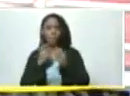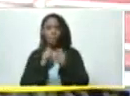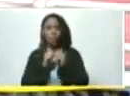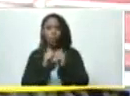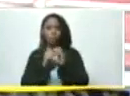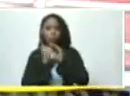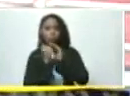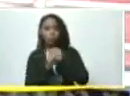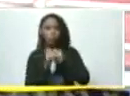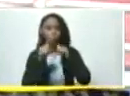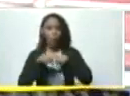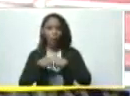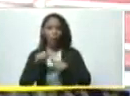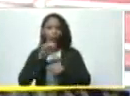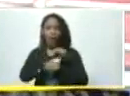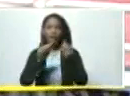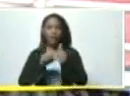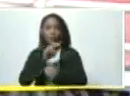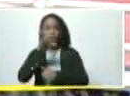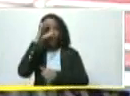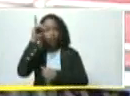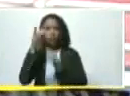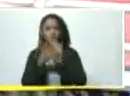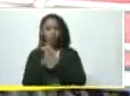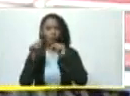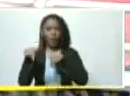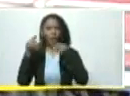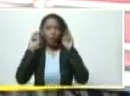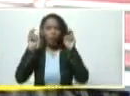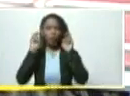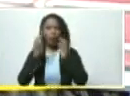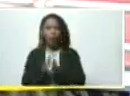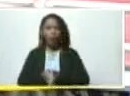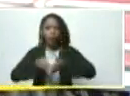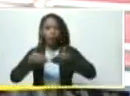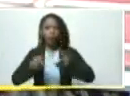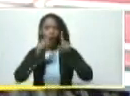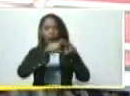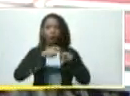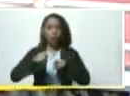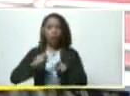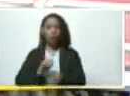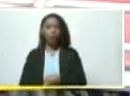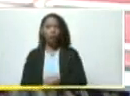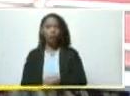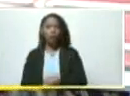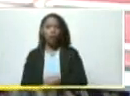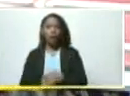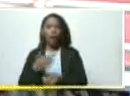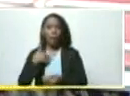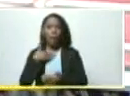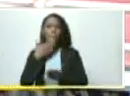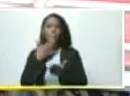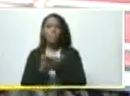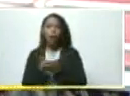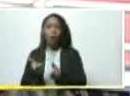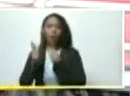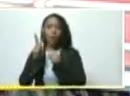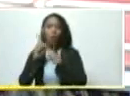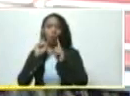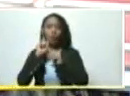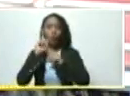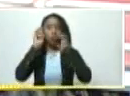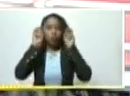Delcy Rodríguez ahorita, porque ella me estaba escribiendo sobre esto, sobre la cartera agrícola, y me estaba pidiendo autorización para unos